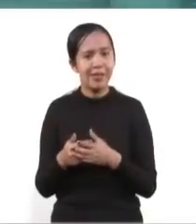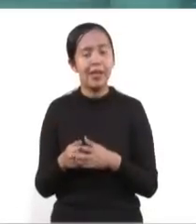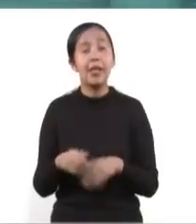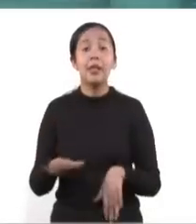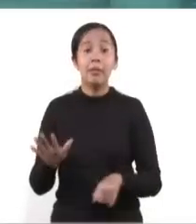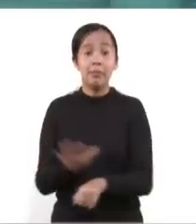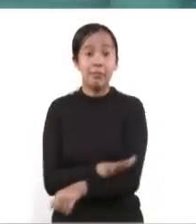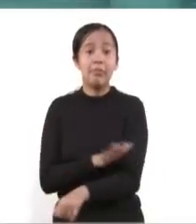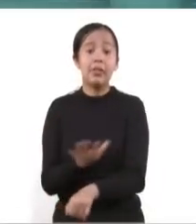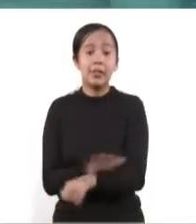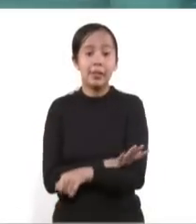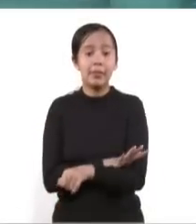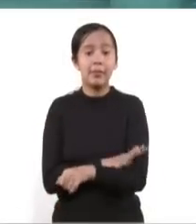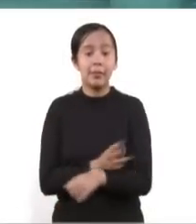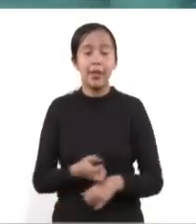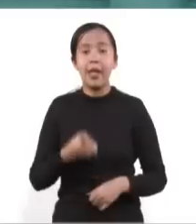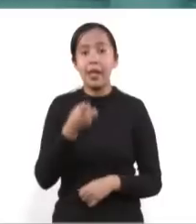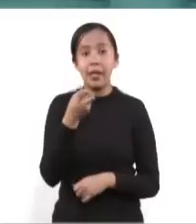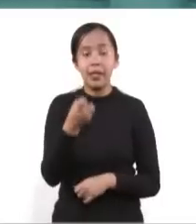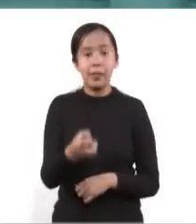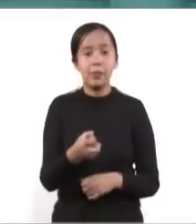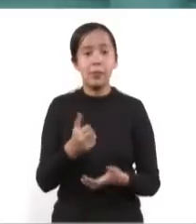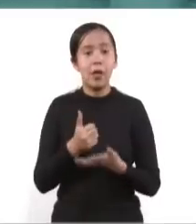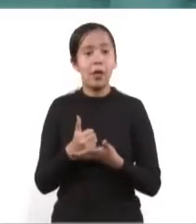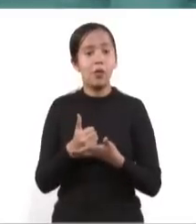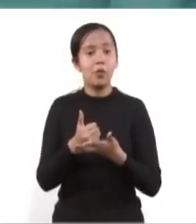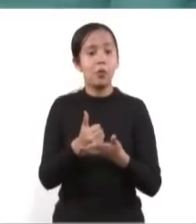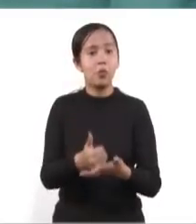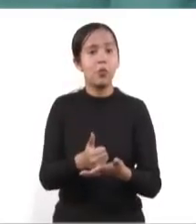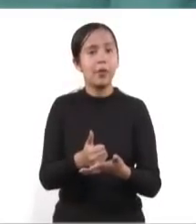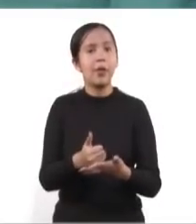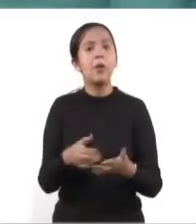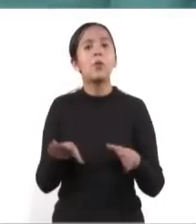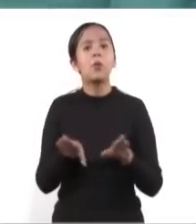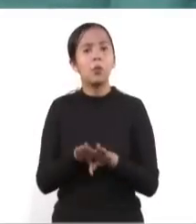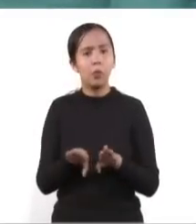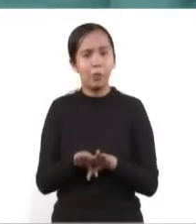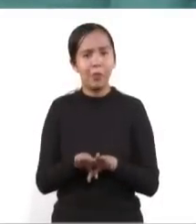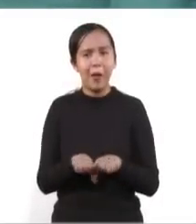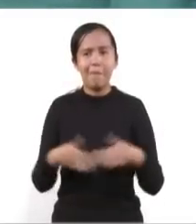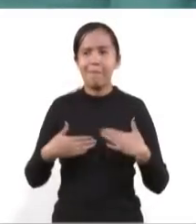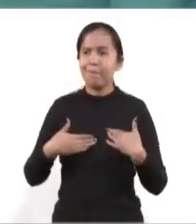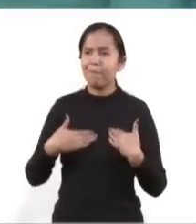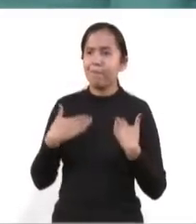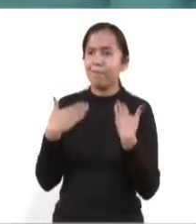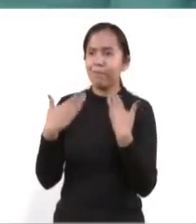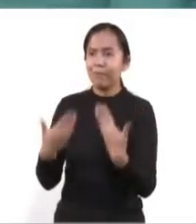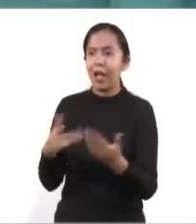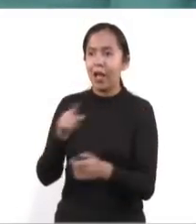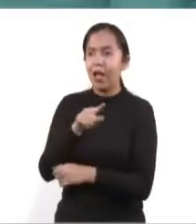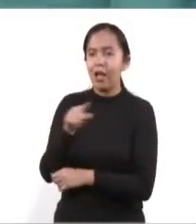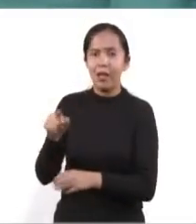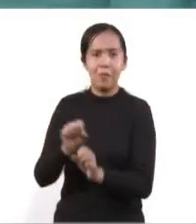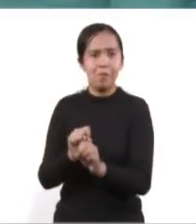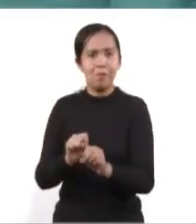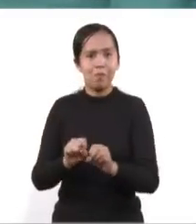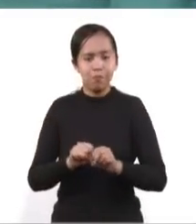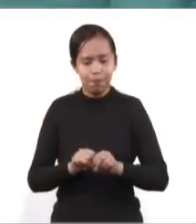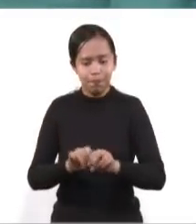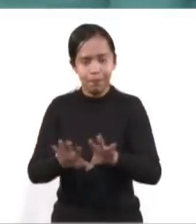de energía, lo cual brinda una absoluta confiabilidad en el suministro de fluido.